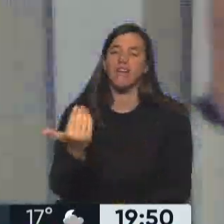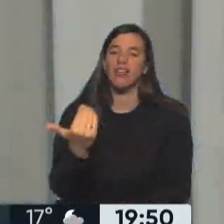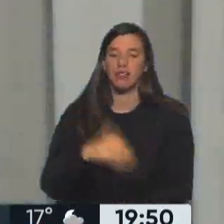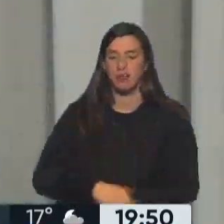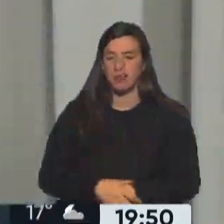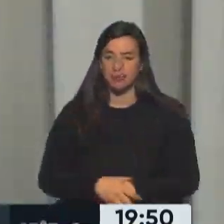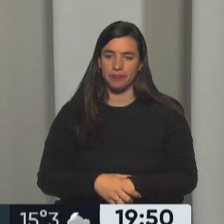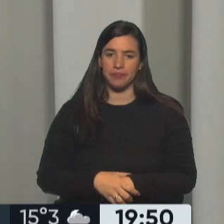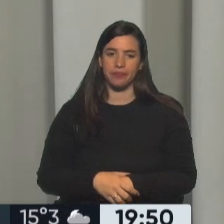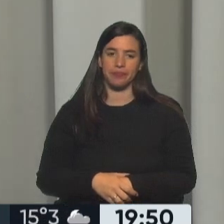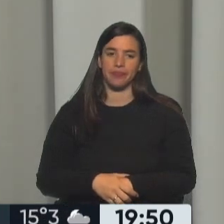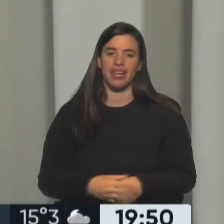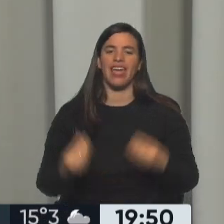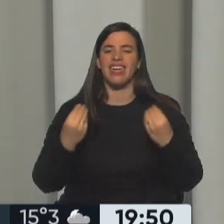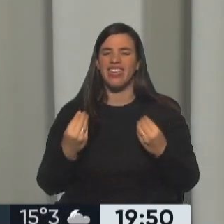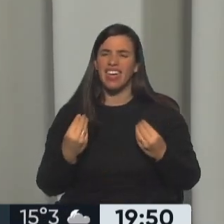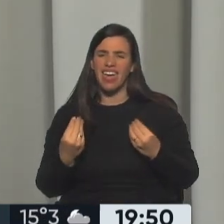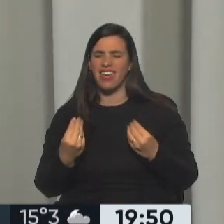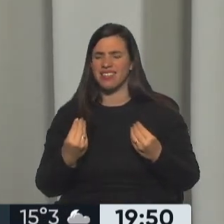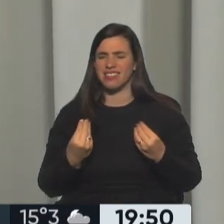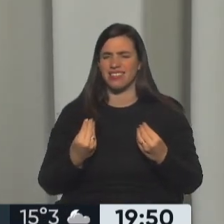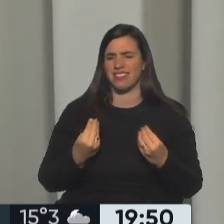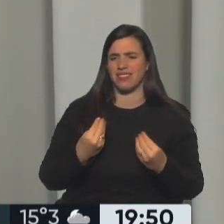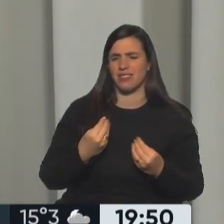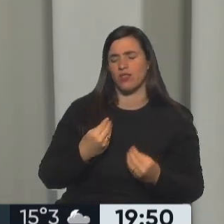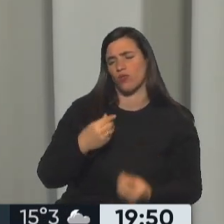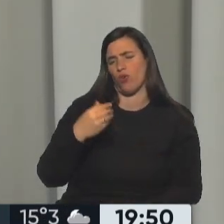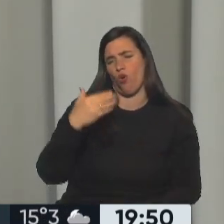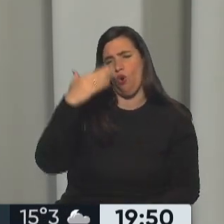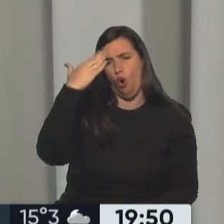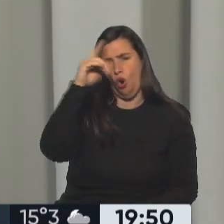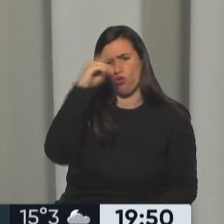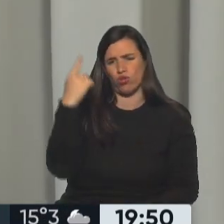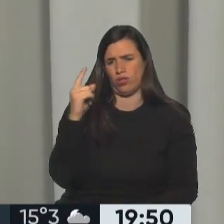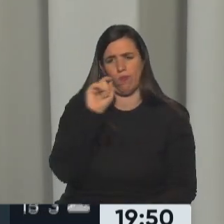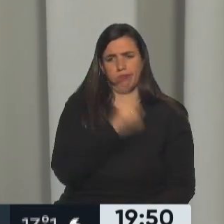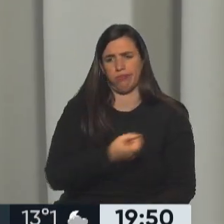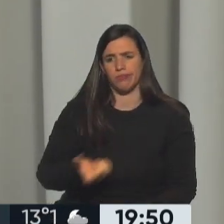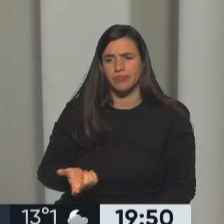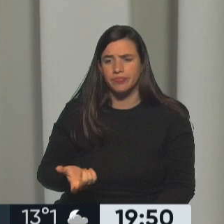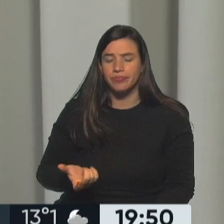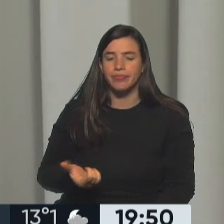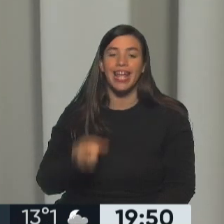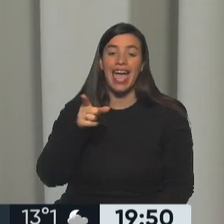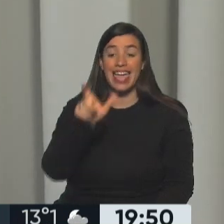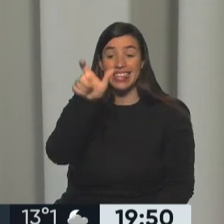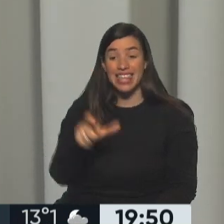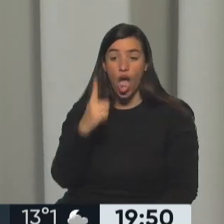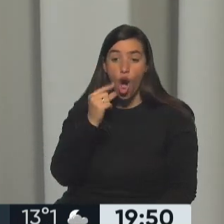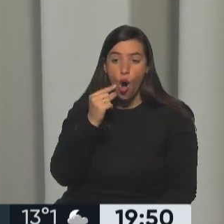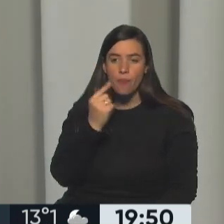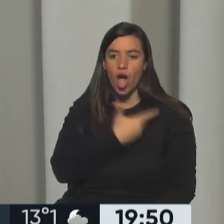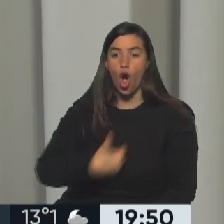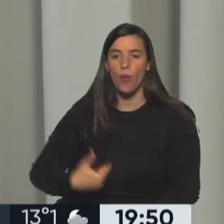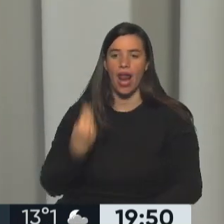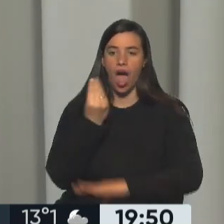hablamos. ¿Cómo es eso de la inconstitucional? Ahí lo tenés a Uñac. Desestiman, ¿no? Quieren que este señor sea nuevamente gobernador. ¿Cómo